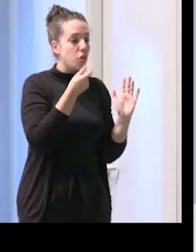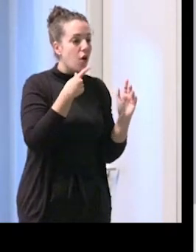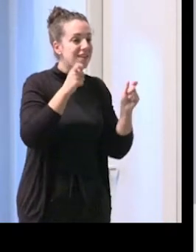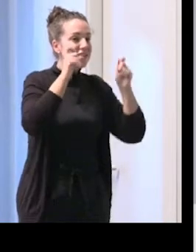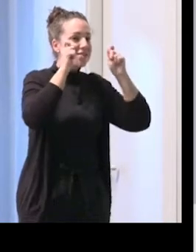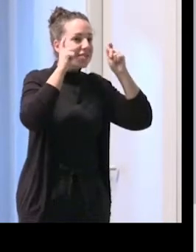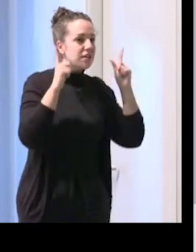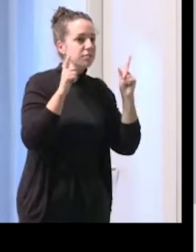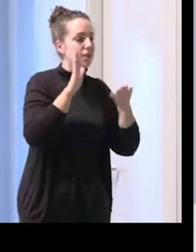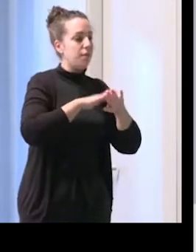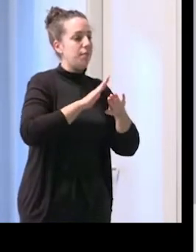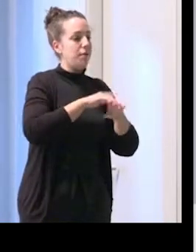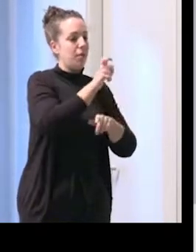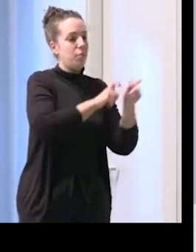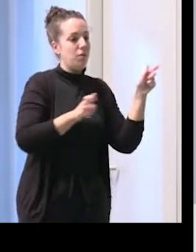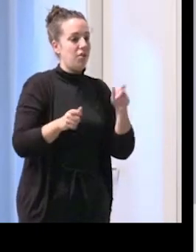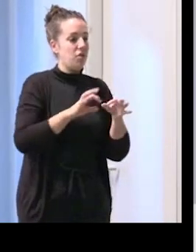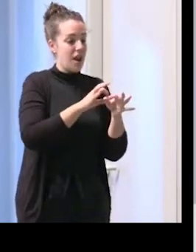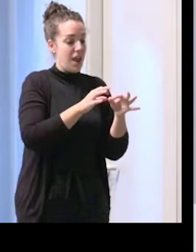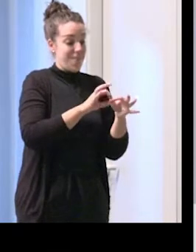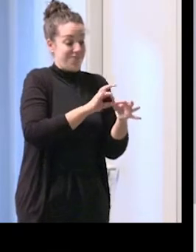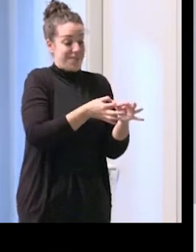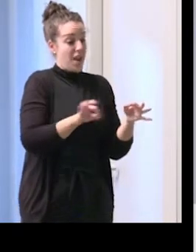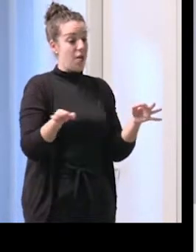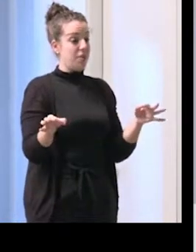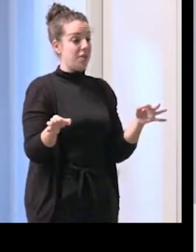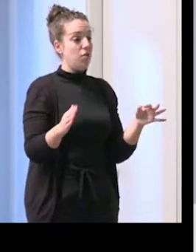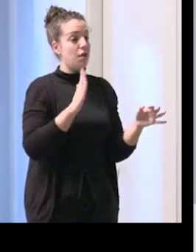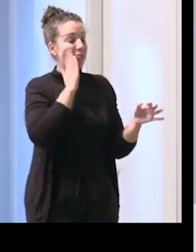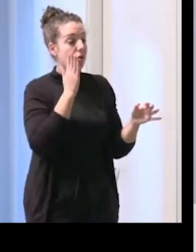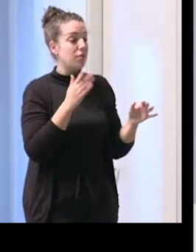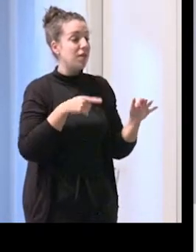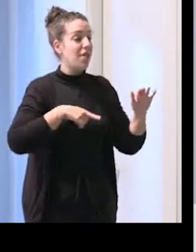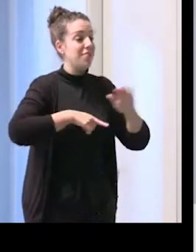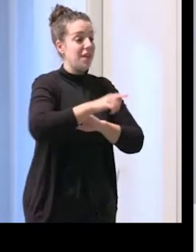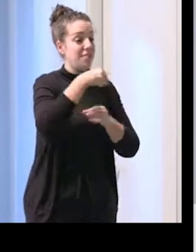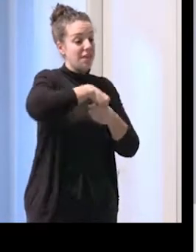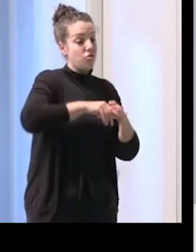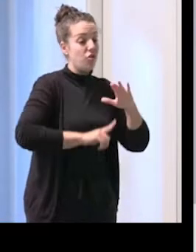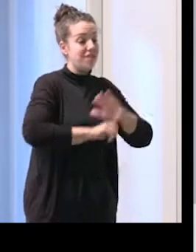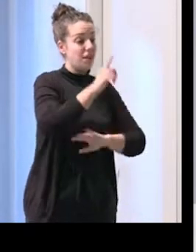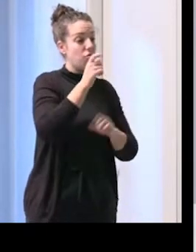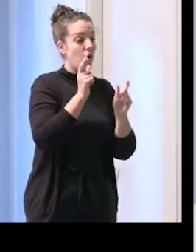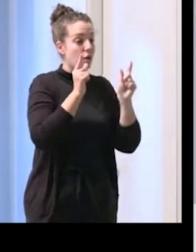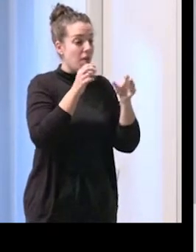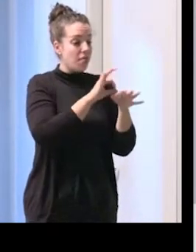despertar una población endógena de células madres que está dormida durante el desarrollo y poder reclutar esas células para que hagan la